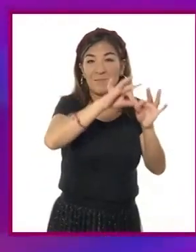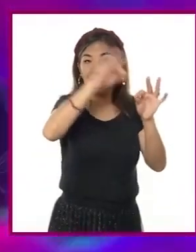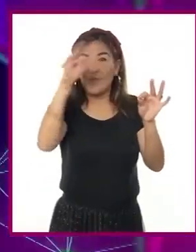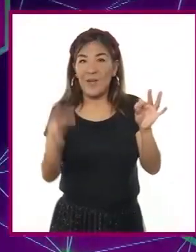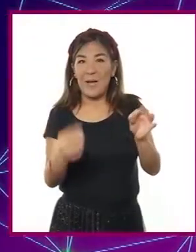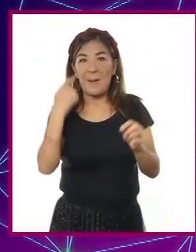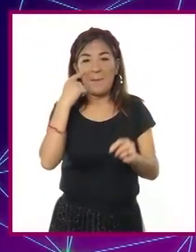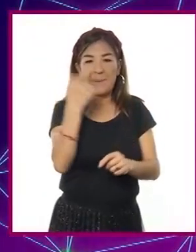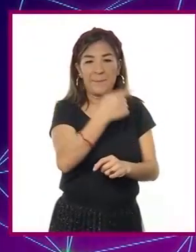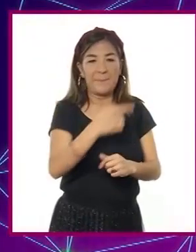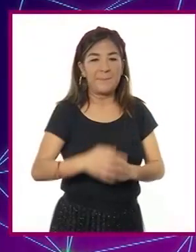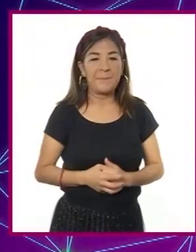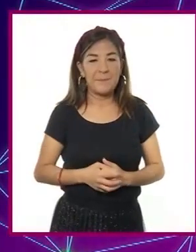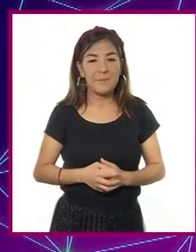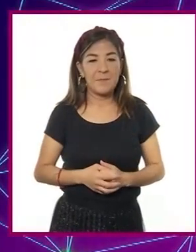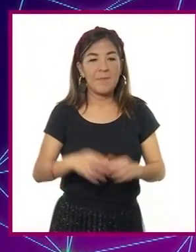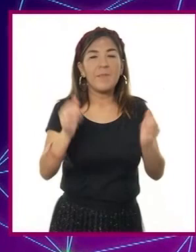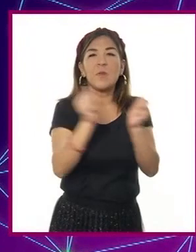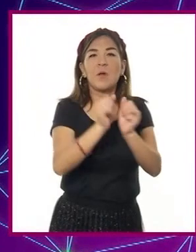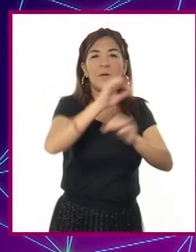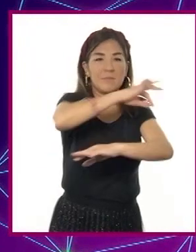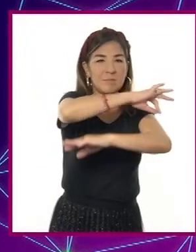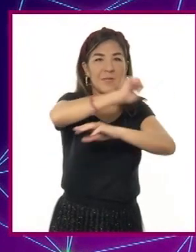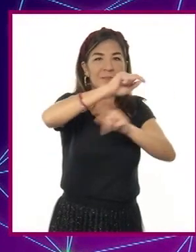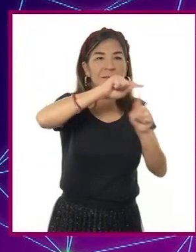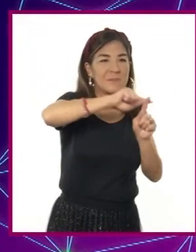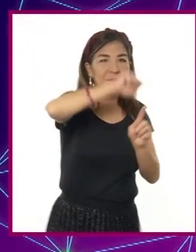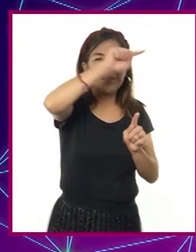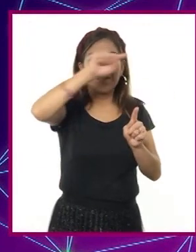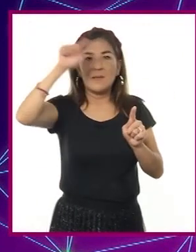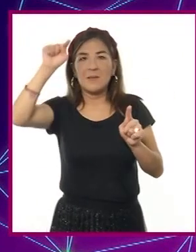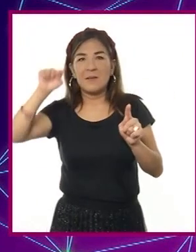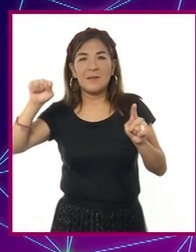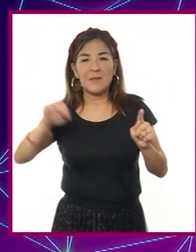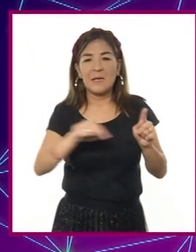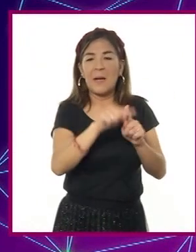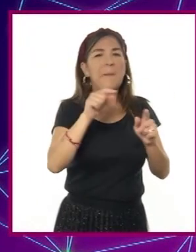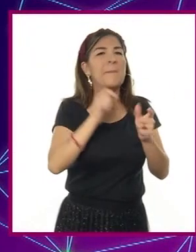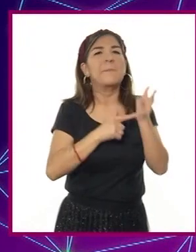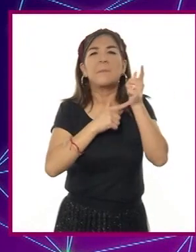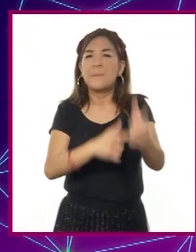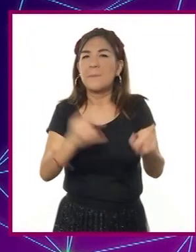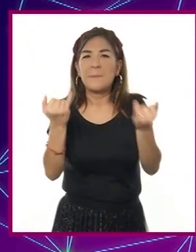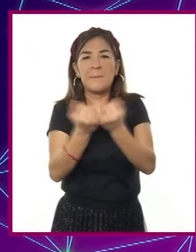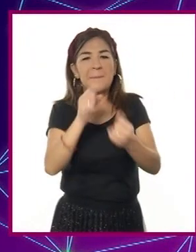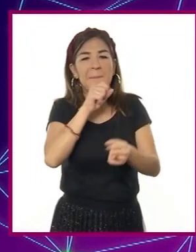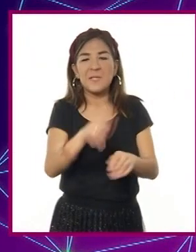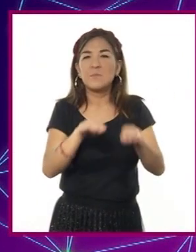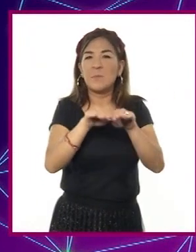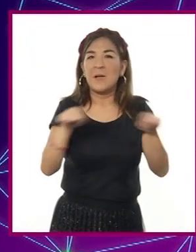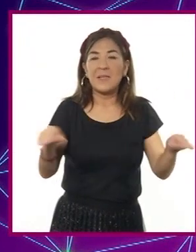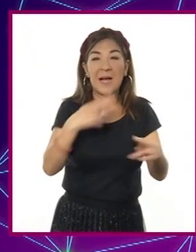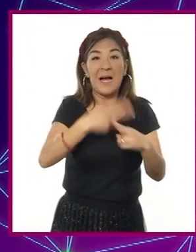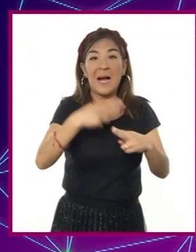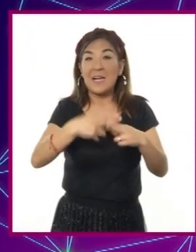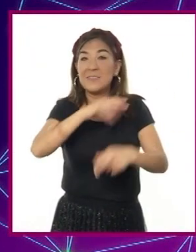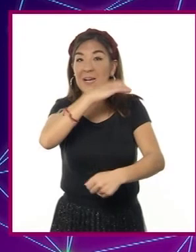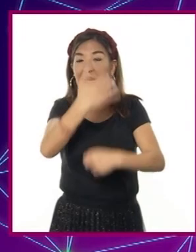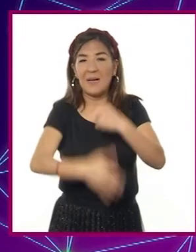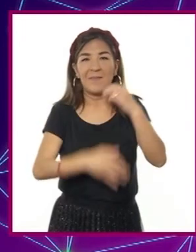uno de los 5 vértices alrededor. Se repite el procedimiento con todos los vértices hasta terminar la